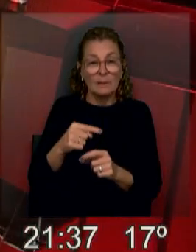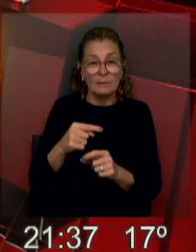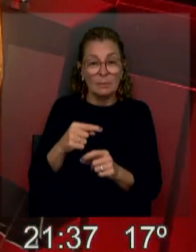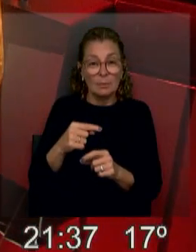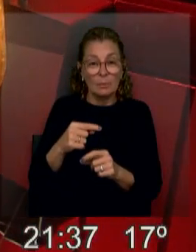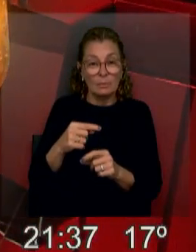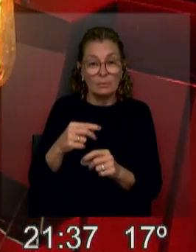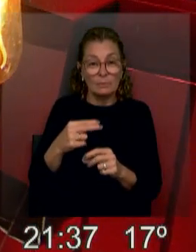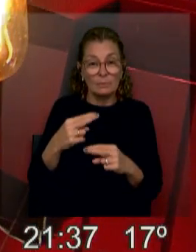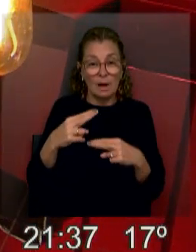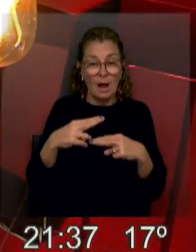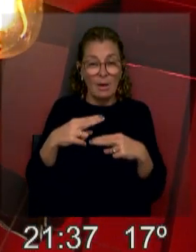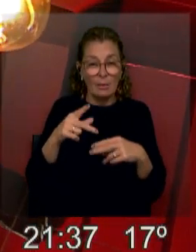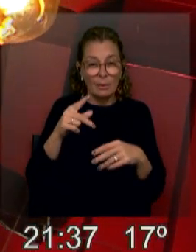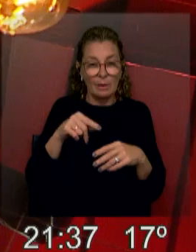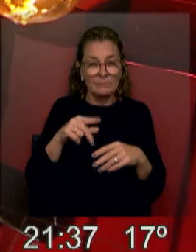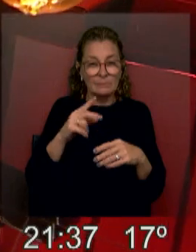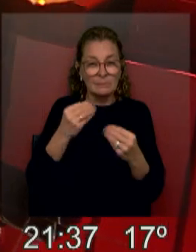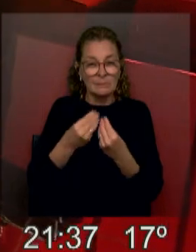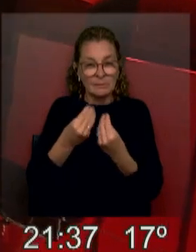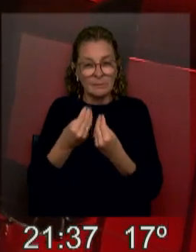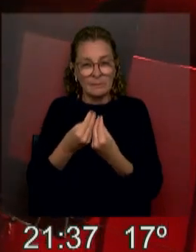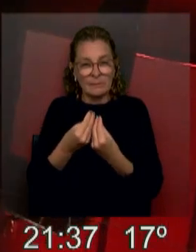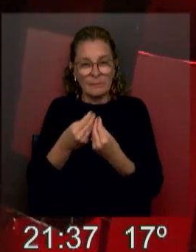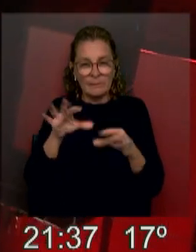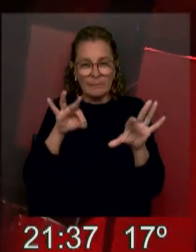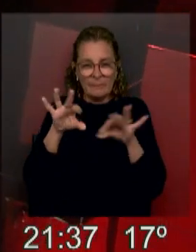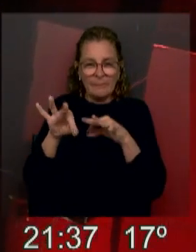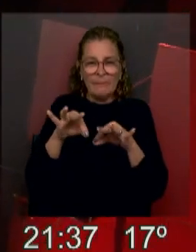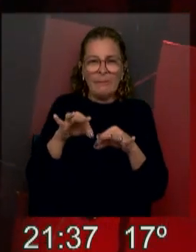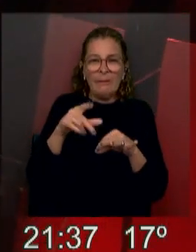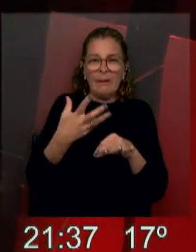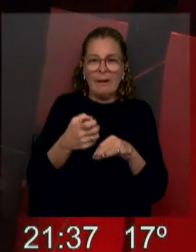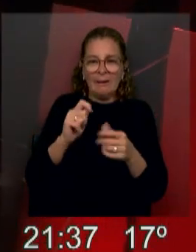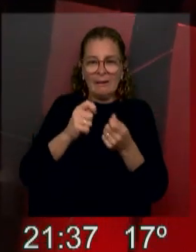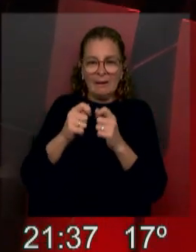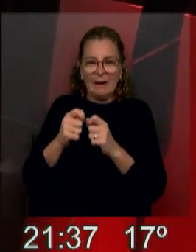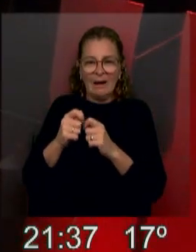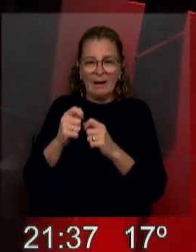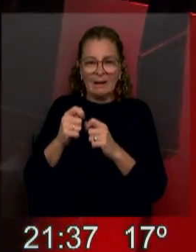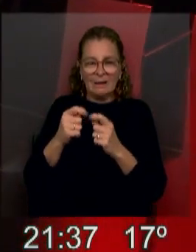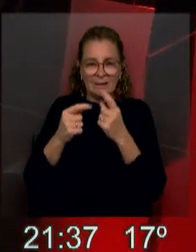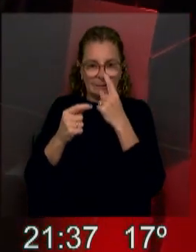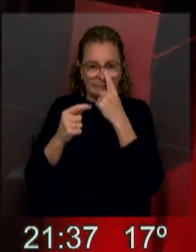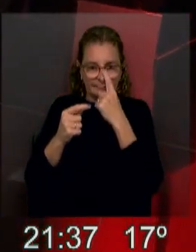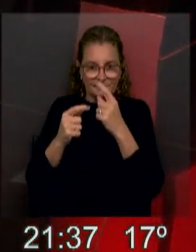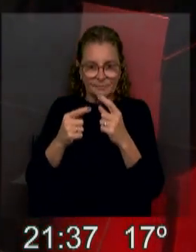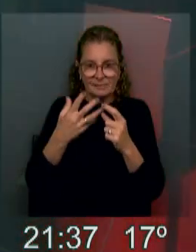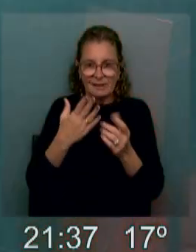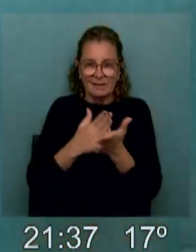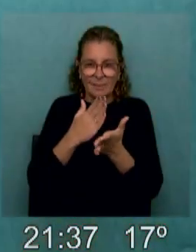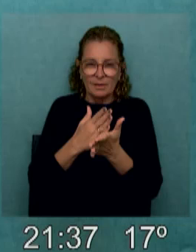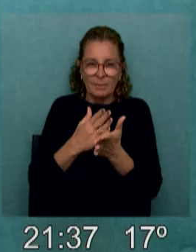grabar hay como un montón de decisiones, porque por ahí queremos ir cambiando patas de la mesa para que no suene siempre